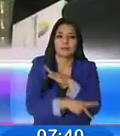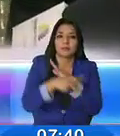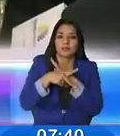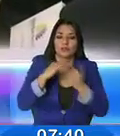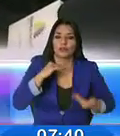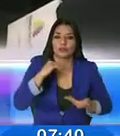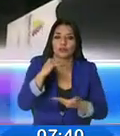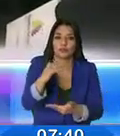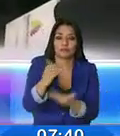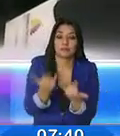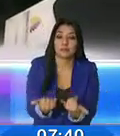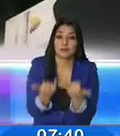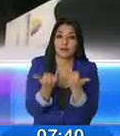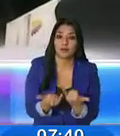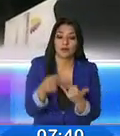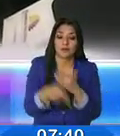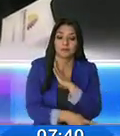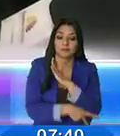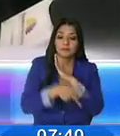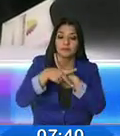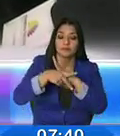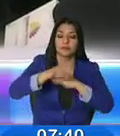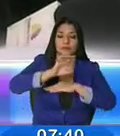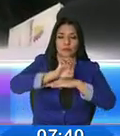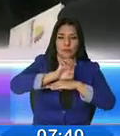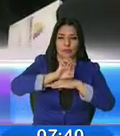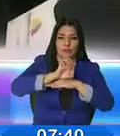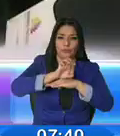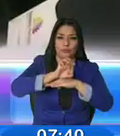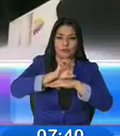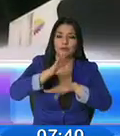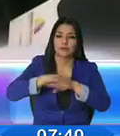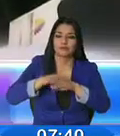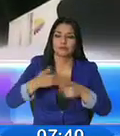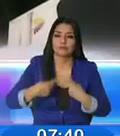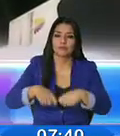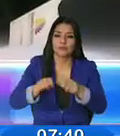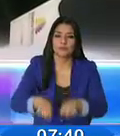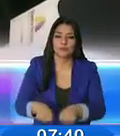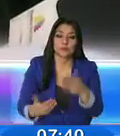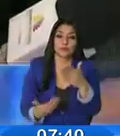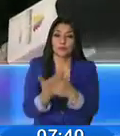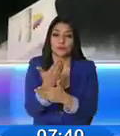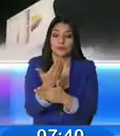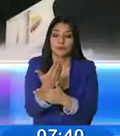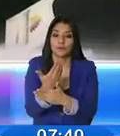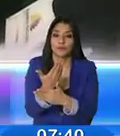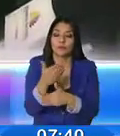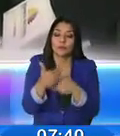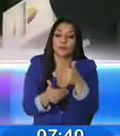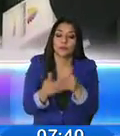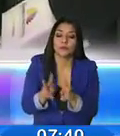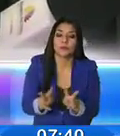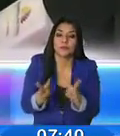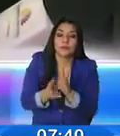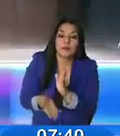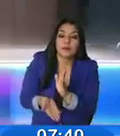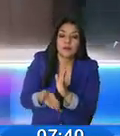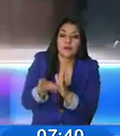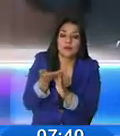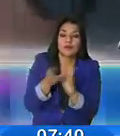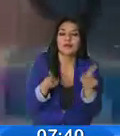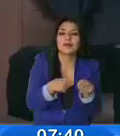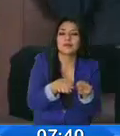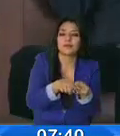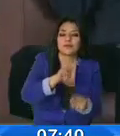momento el crudo ecuatoriano, y a través de esos contratos se valoriza conforme se valoriza el WTI.